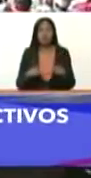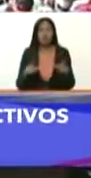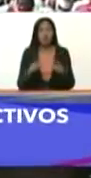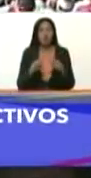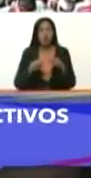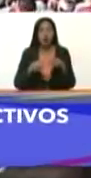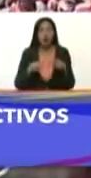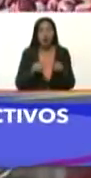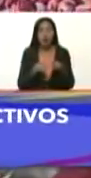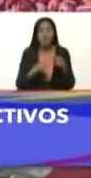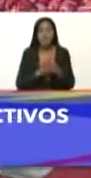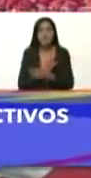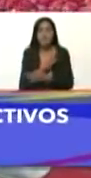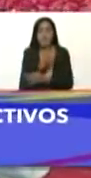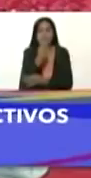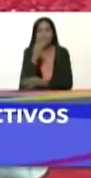forestal.